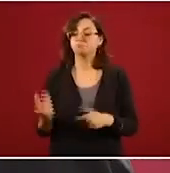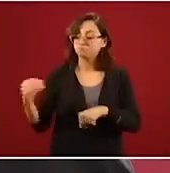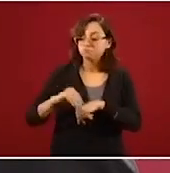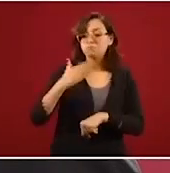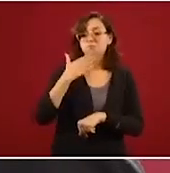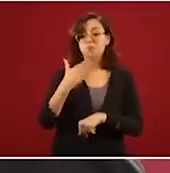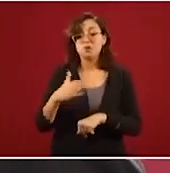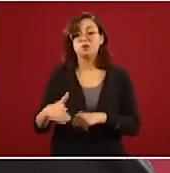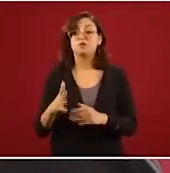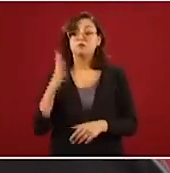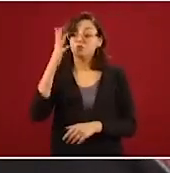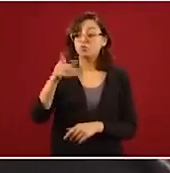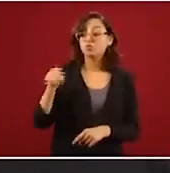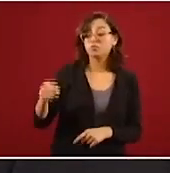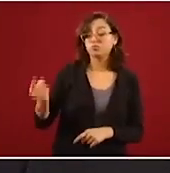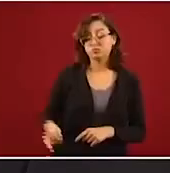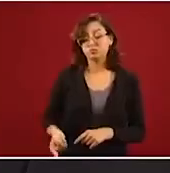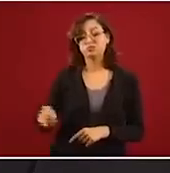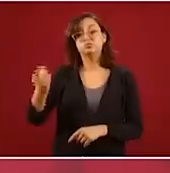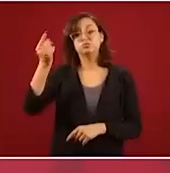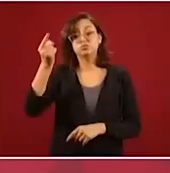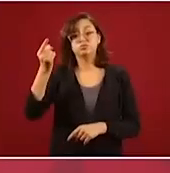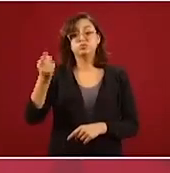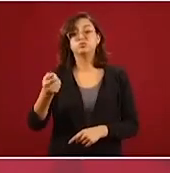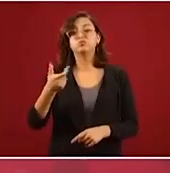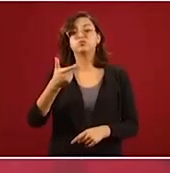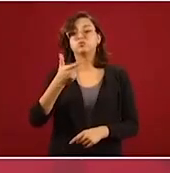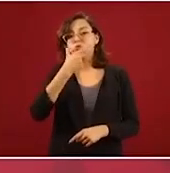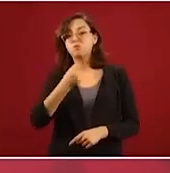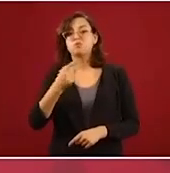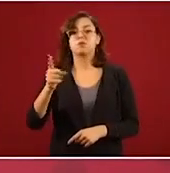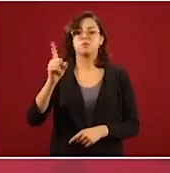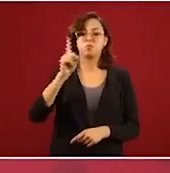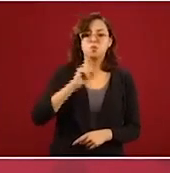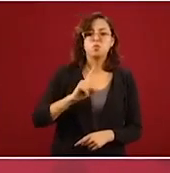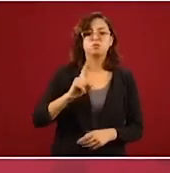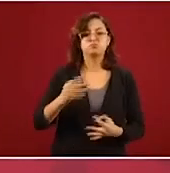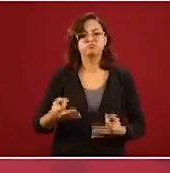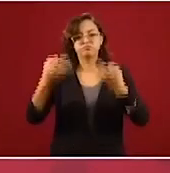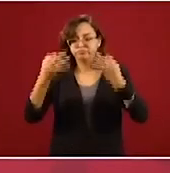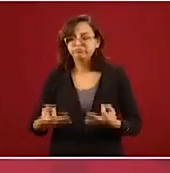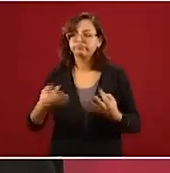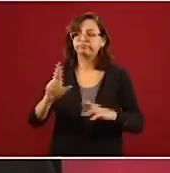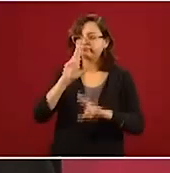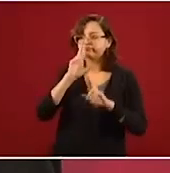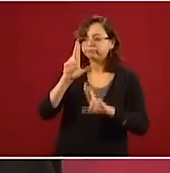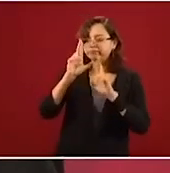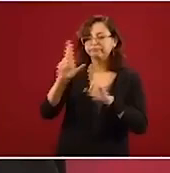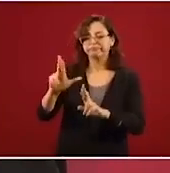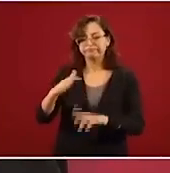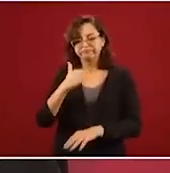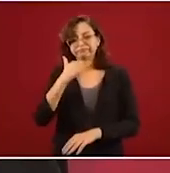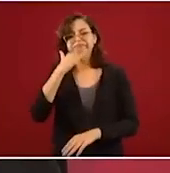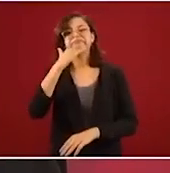pórtate bien para que cuando seas grande, ¿sí?, seas un hombre, una mujer respetada,